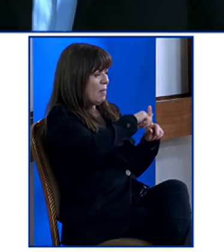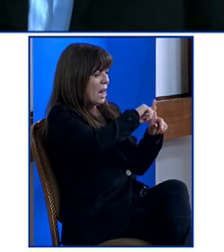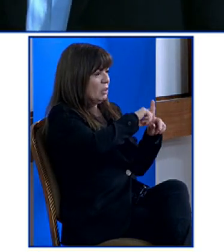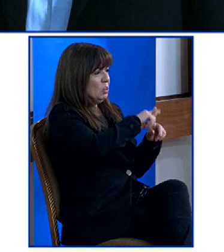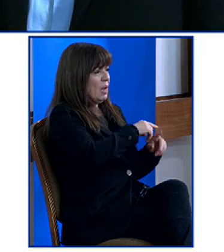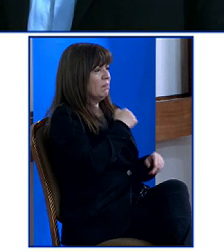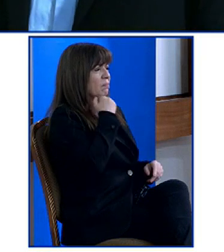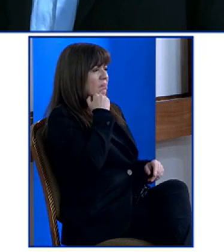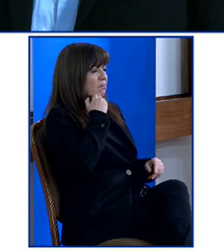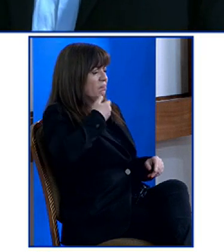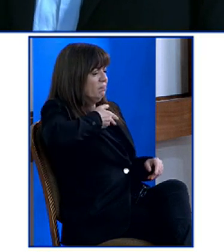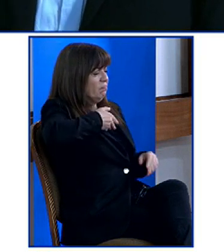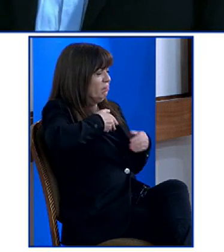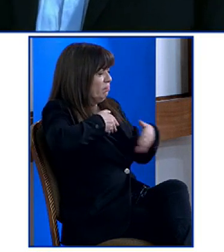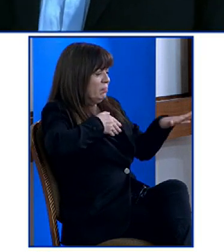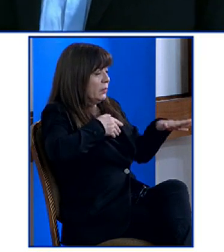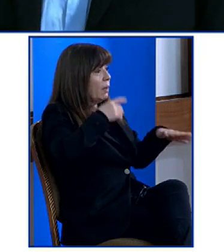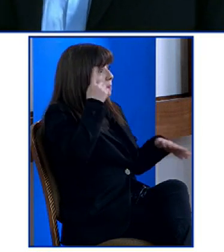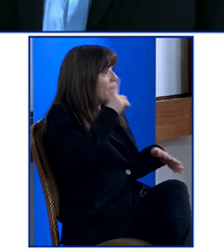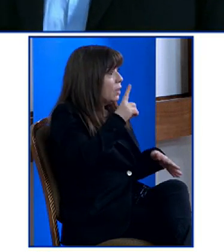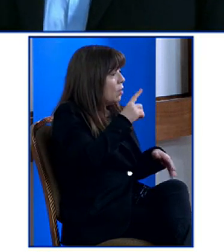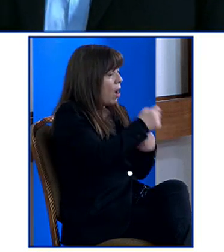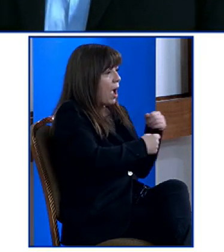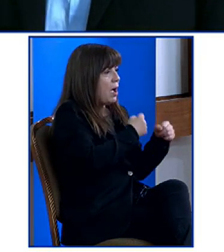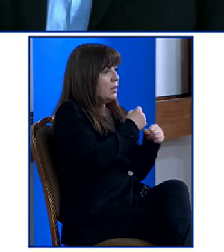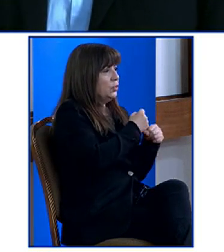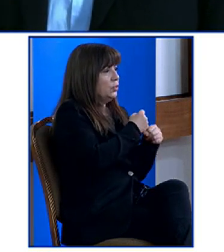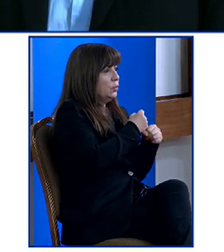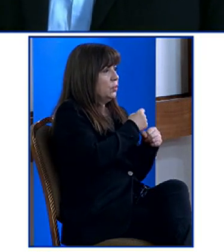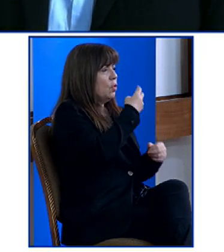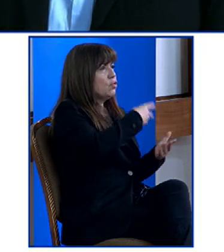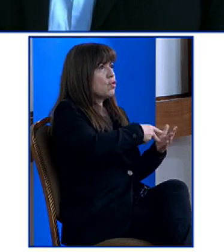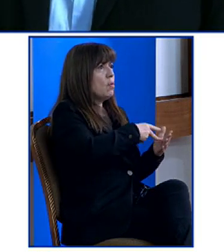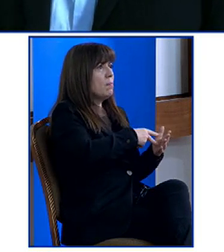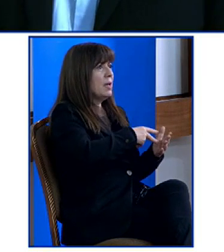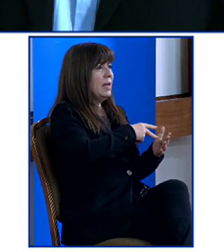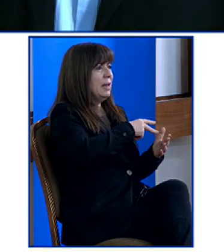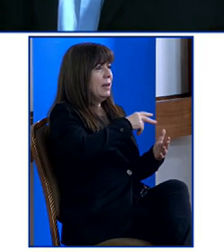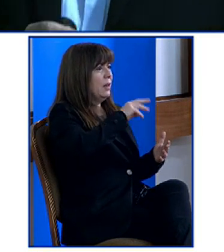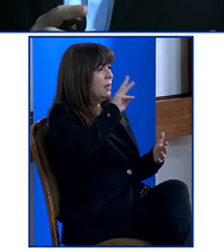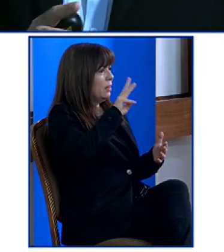Pero entonces llegó la ola de calor del año 2003